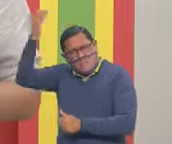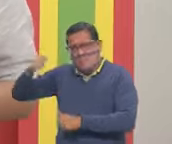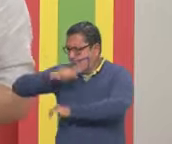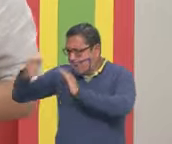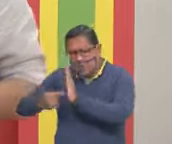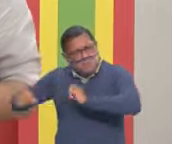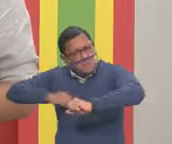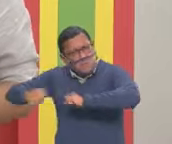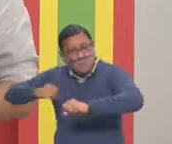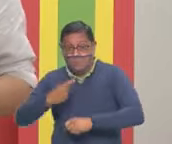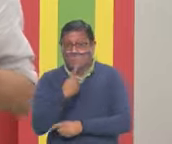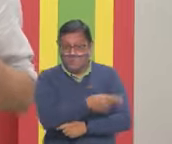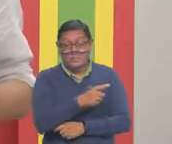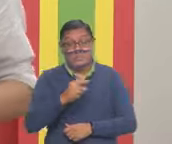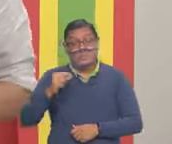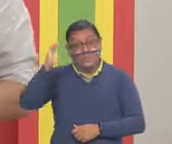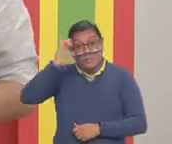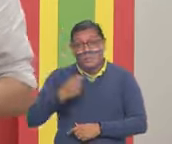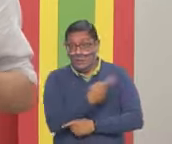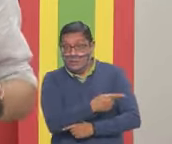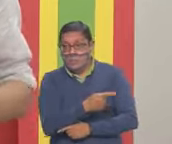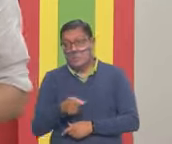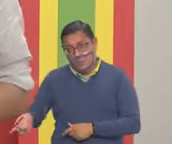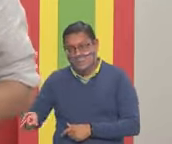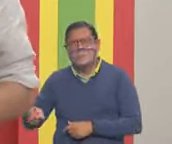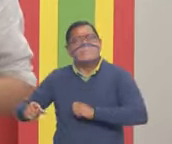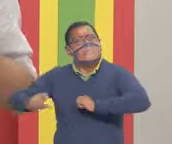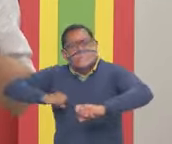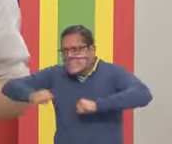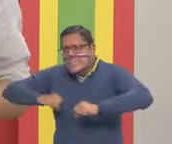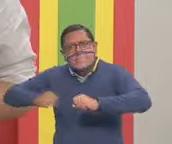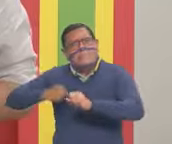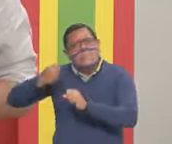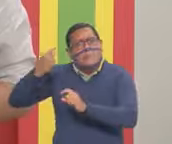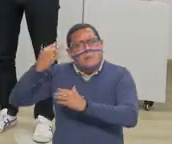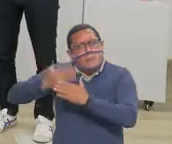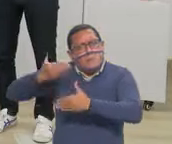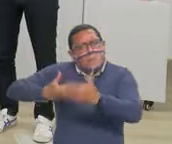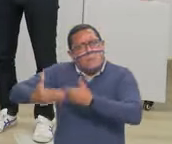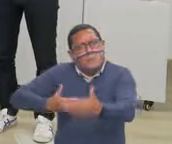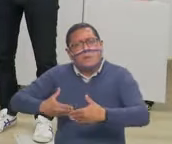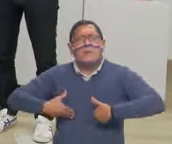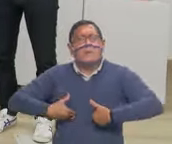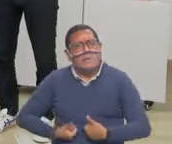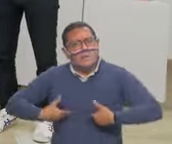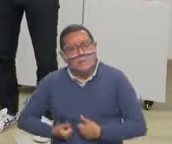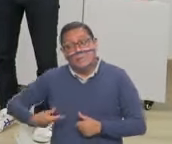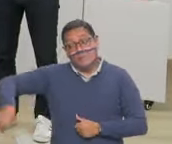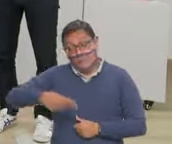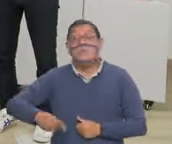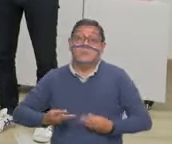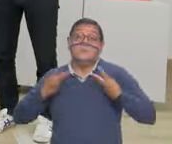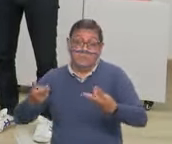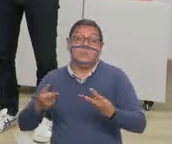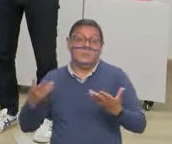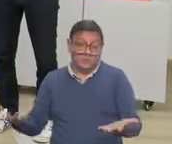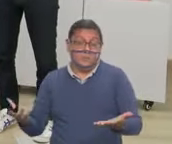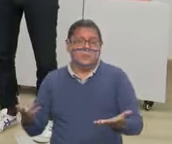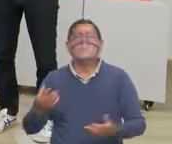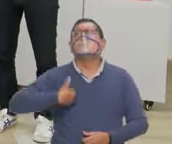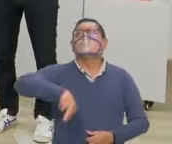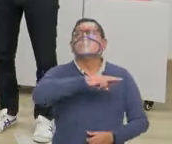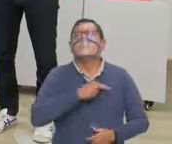Y como decía nuestra gobernadora, están cansados, están agotados, pero están salvando vidas. Y es por eso que tenemos que apoyarlos.